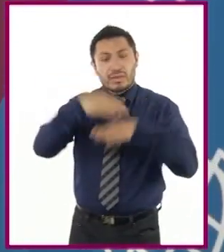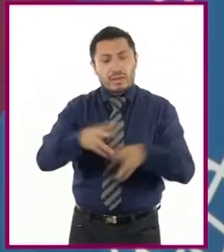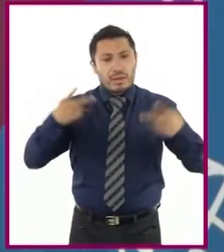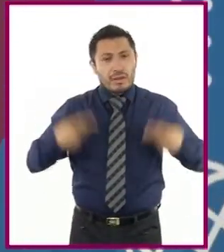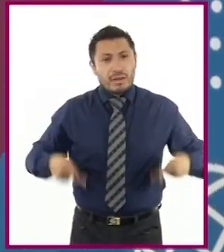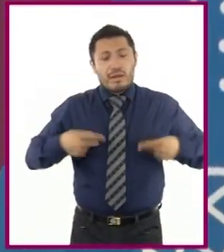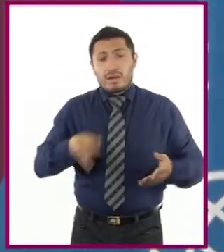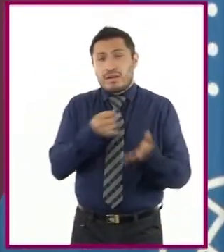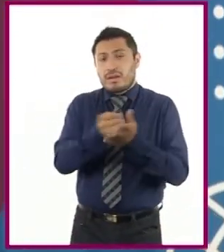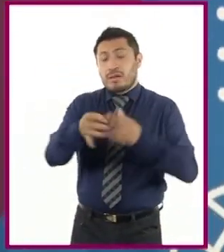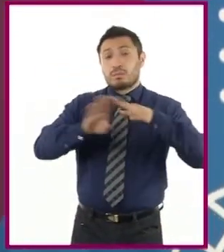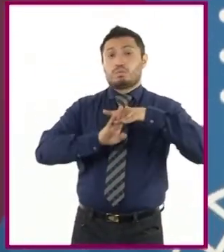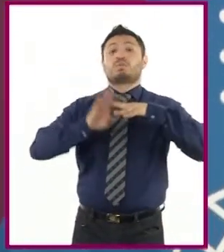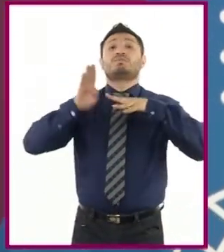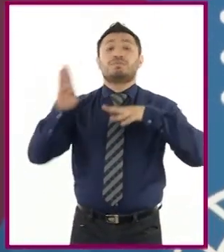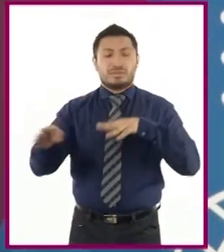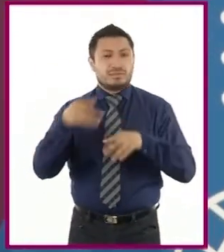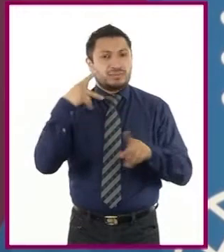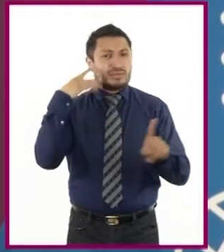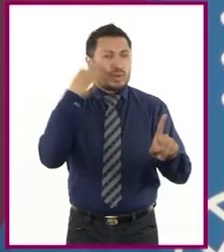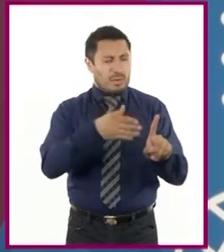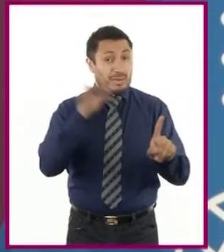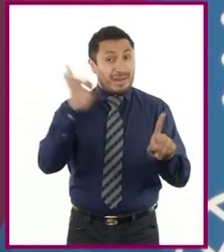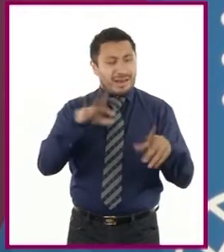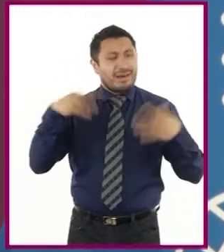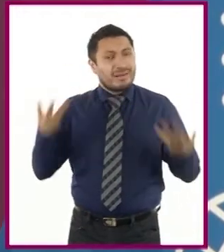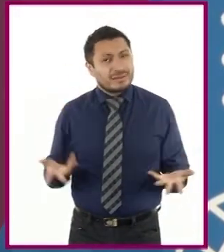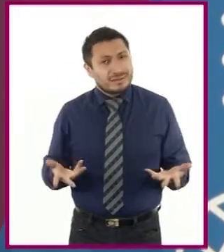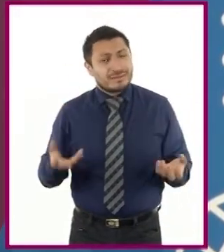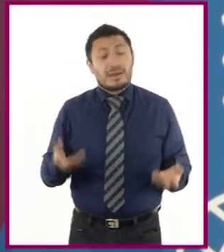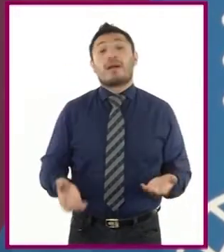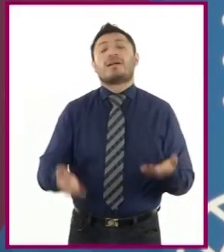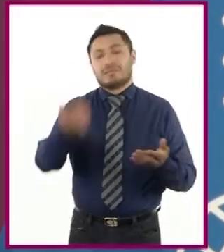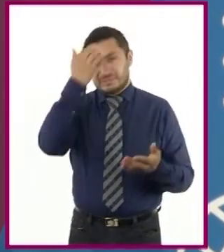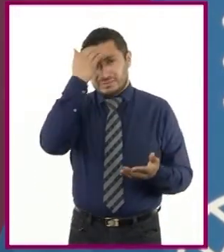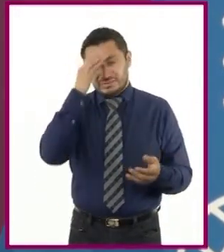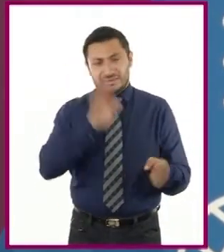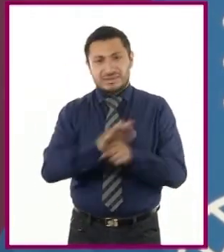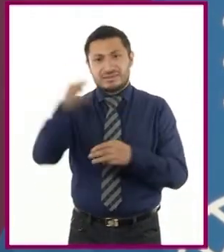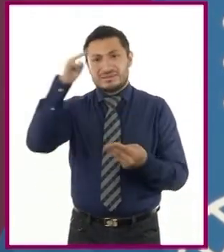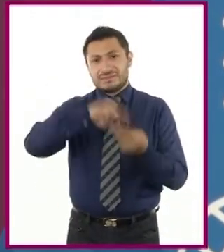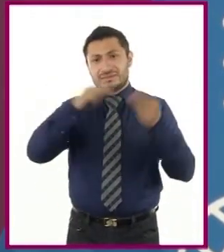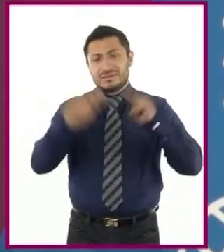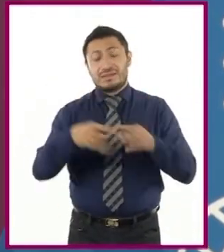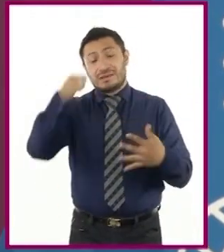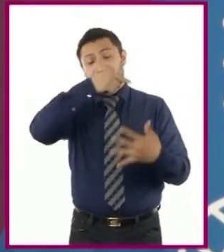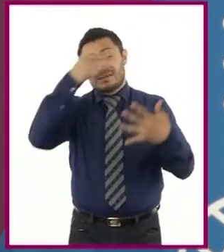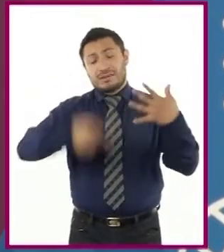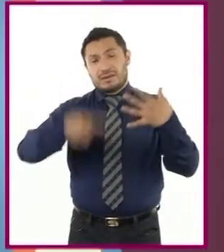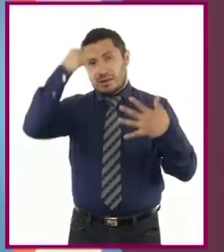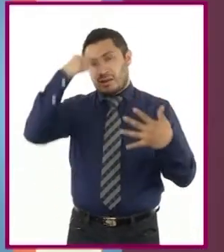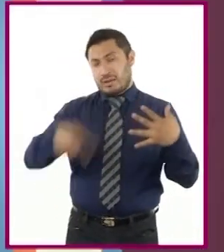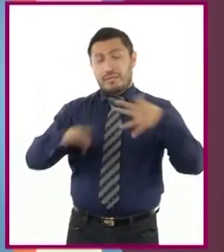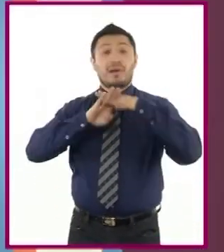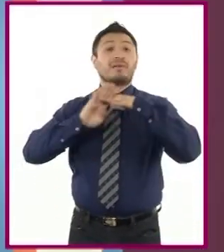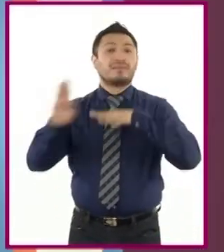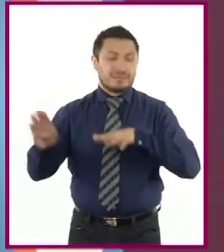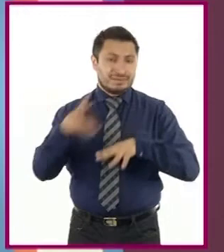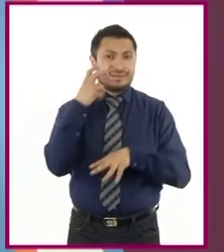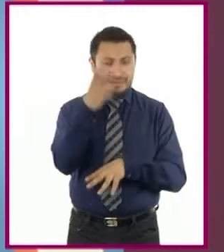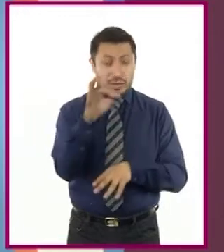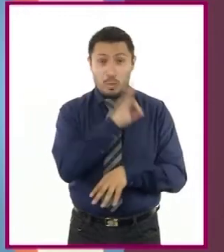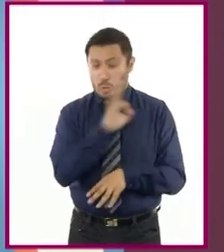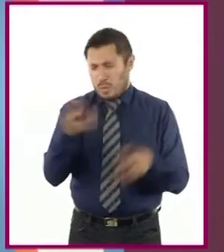que decidió migrar, su objetivo podría ser darnos a conocer las causas que los motivaron a desplazarse. Puede ser